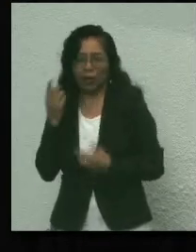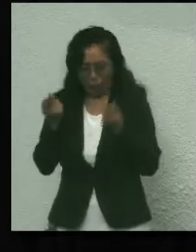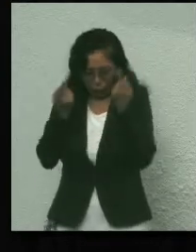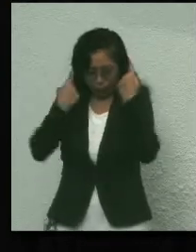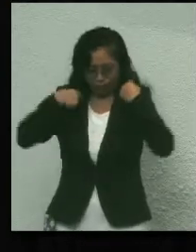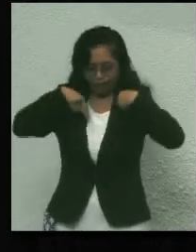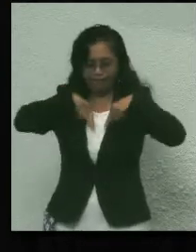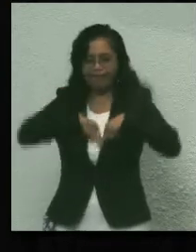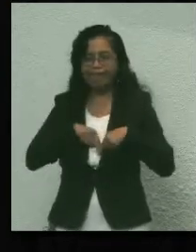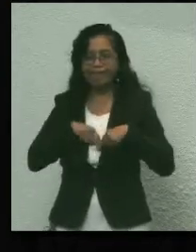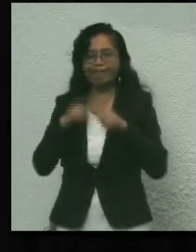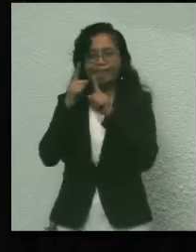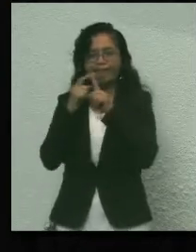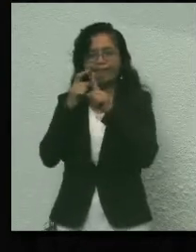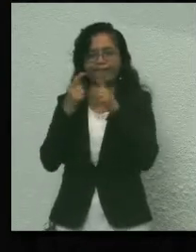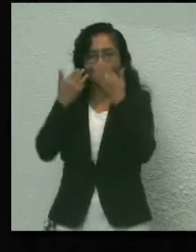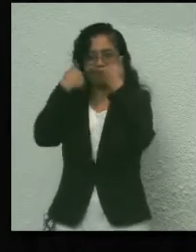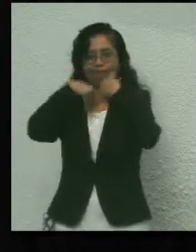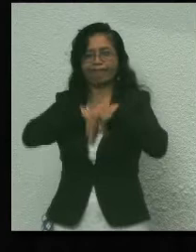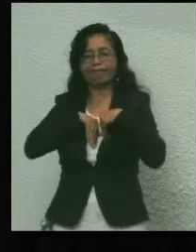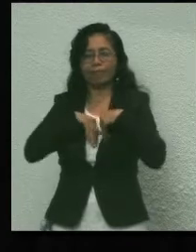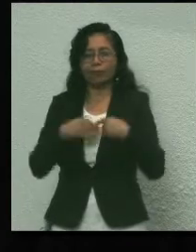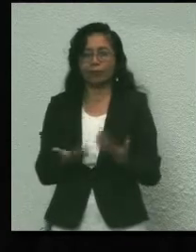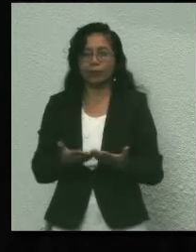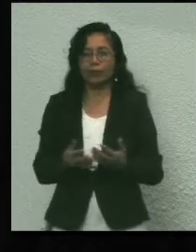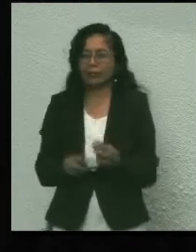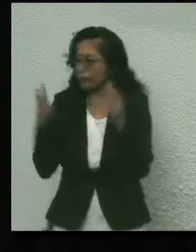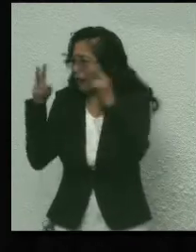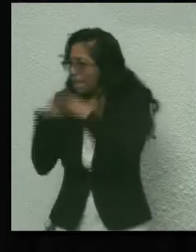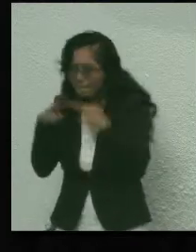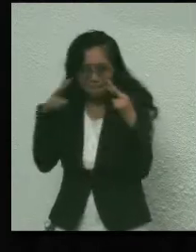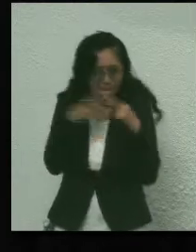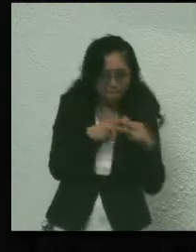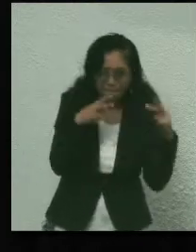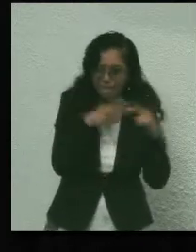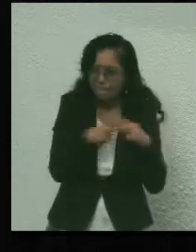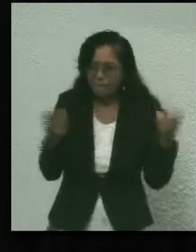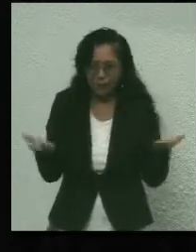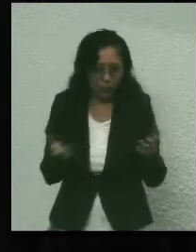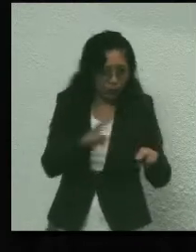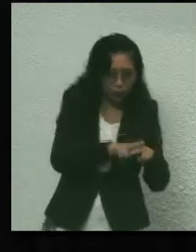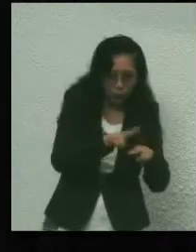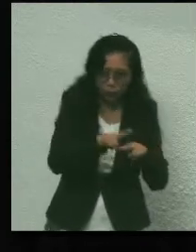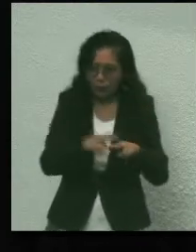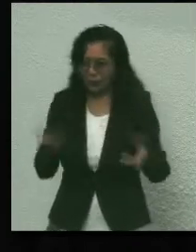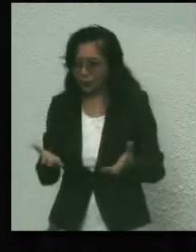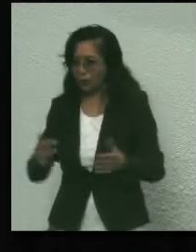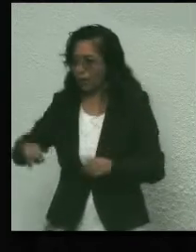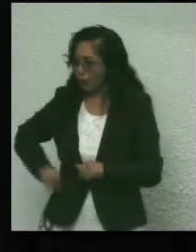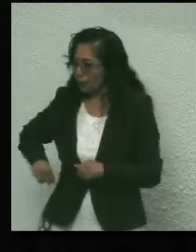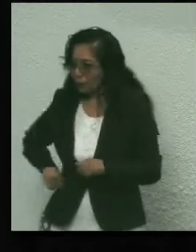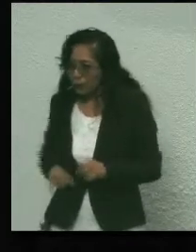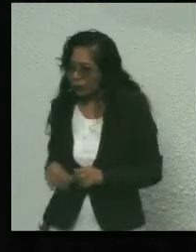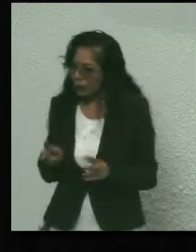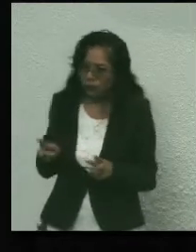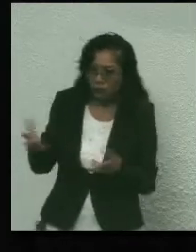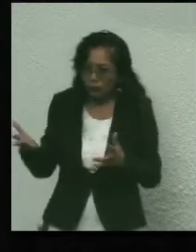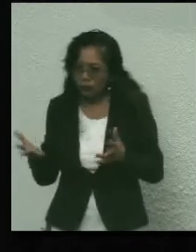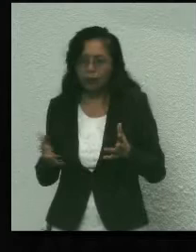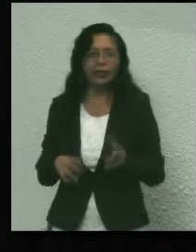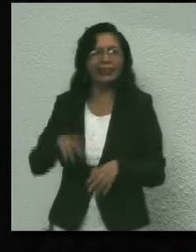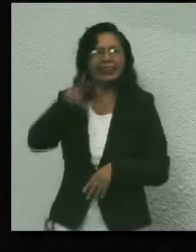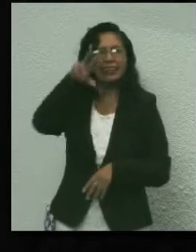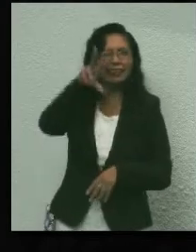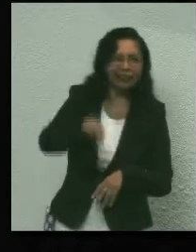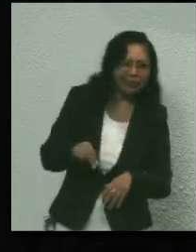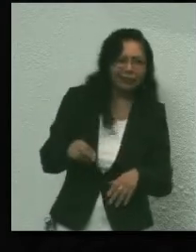asumida desde el inicio de la pandemia. Los pleitos internos por una silla, los intereses mezquinos, no nos